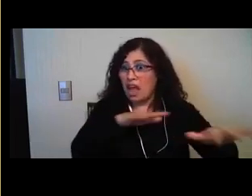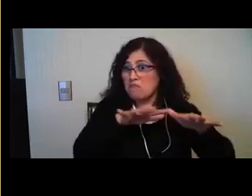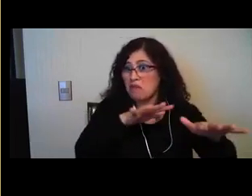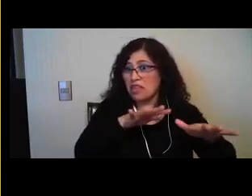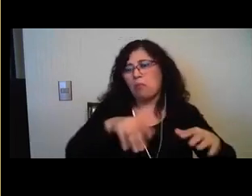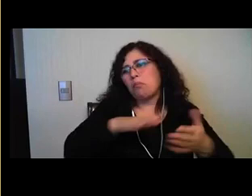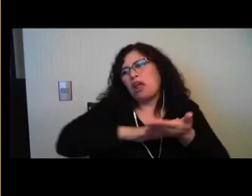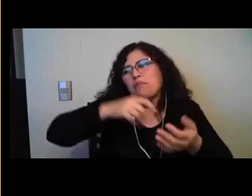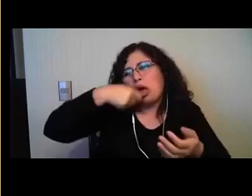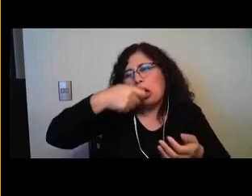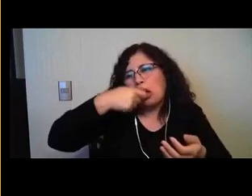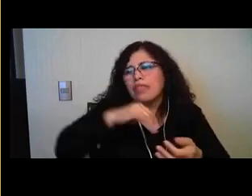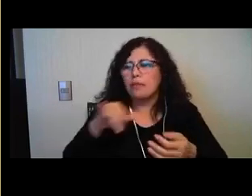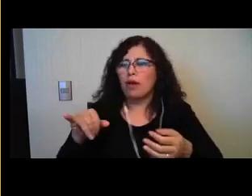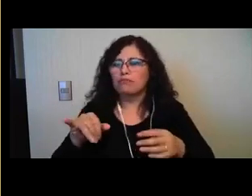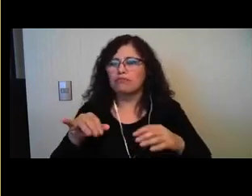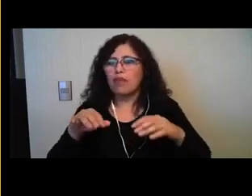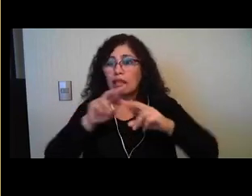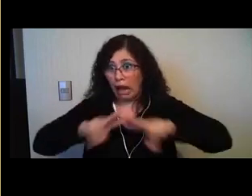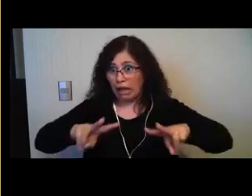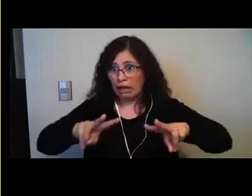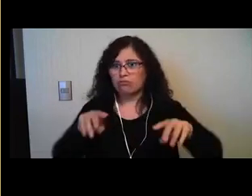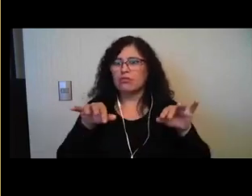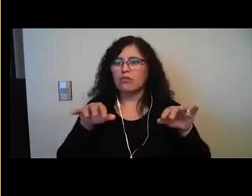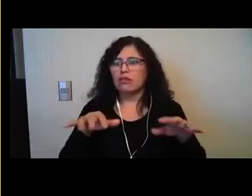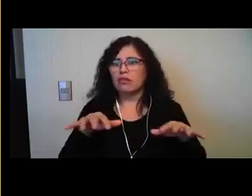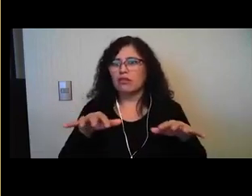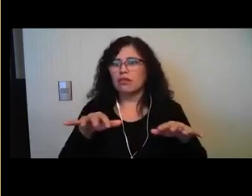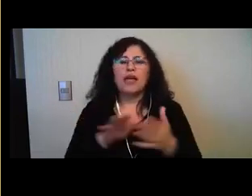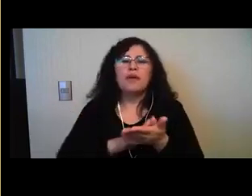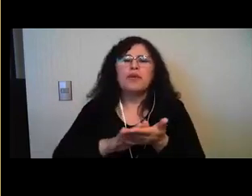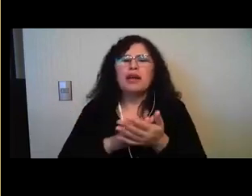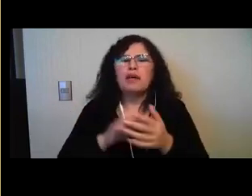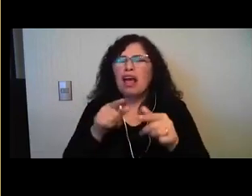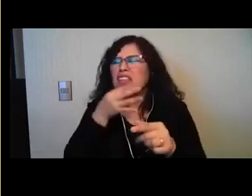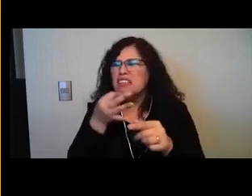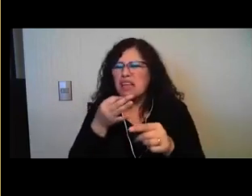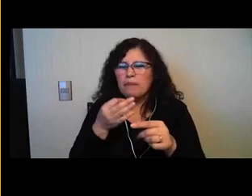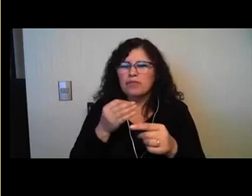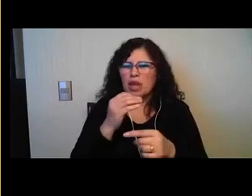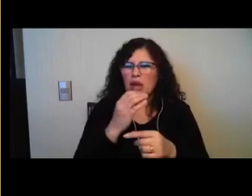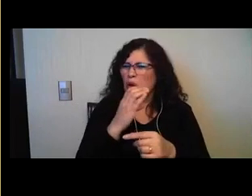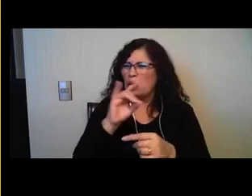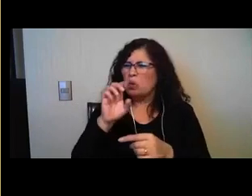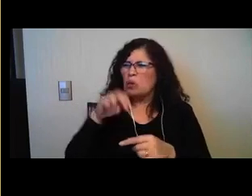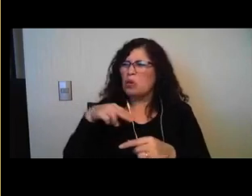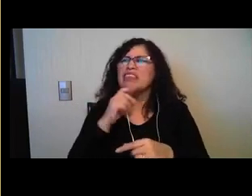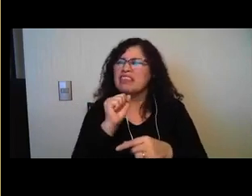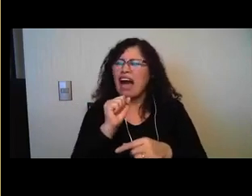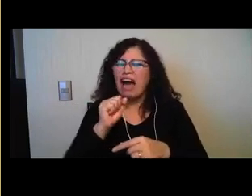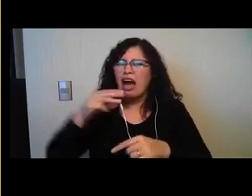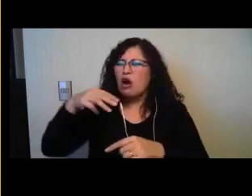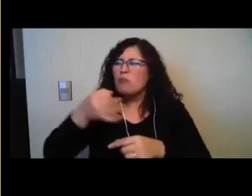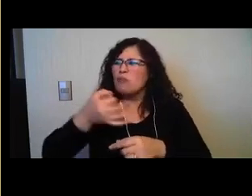de este temblor tiene que ver con una postura como de cuentamonedas, ¿ya? Al continuar la evolución, ¿cierto? Se hace bilateral, pero la